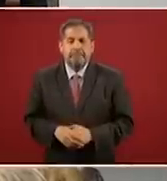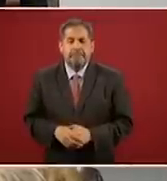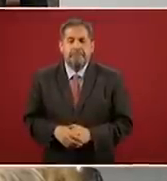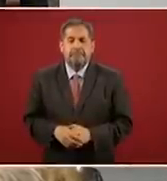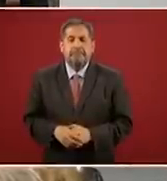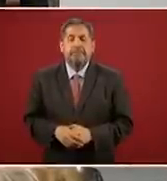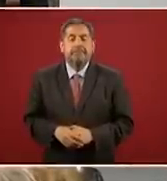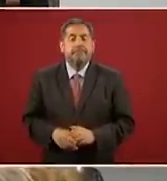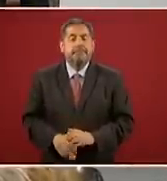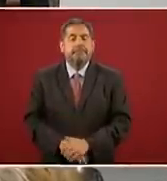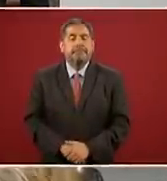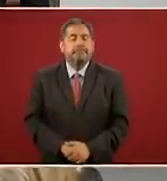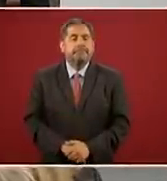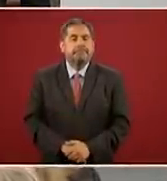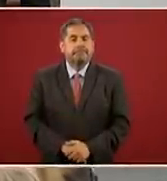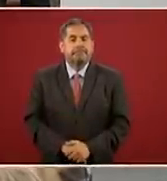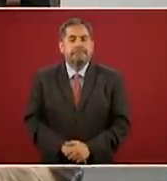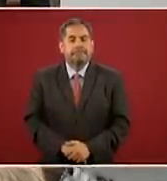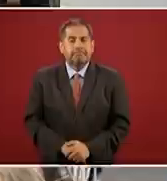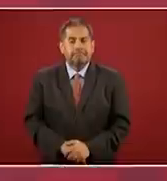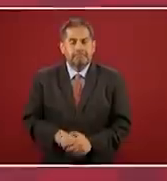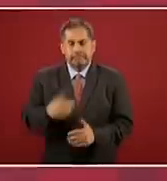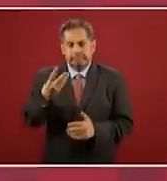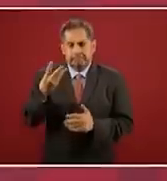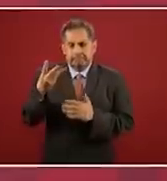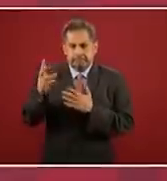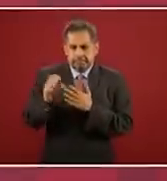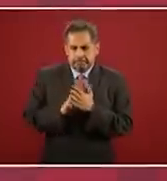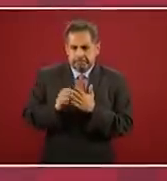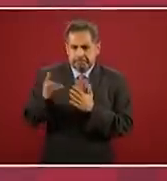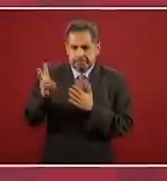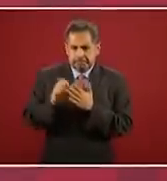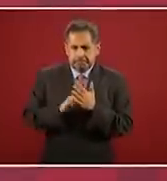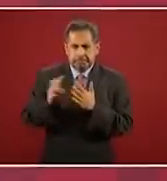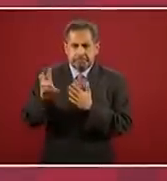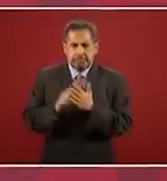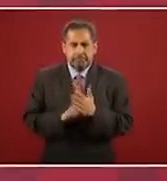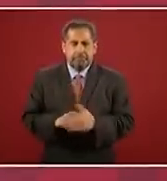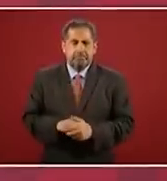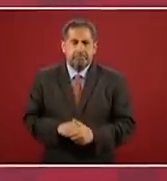Bueno, cada tres meses.